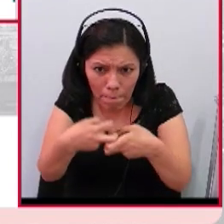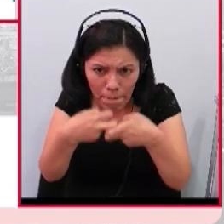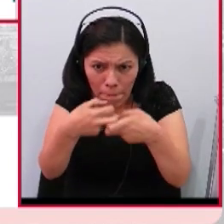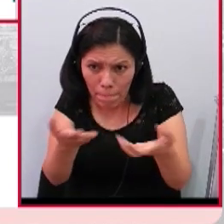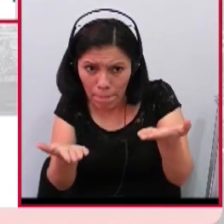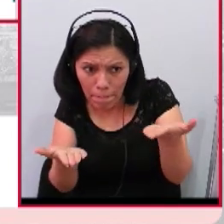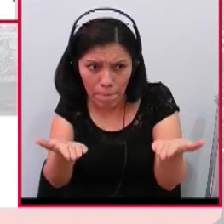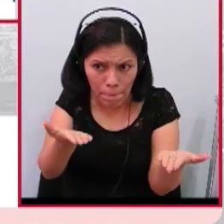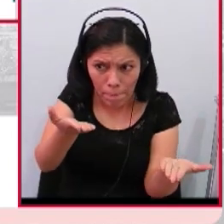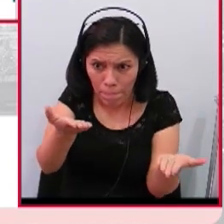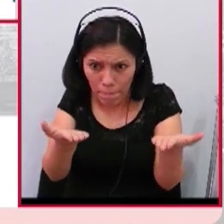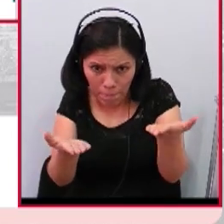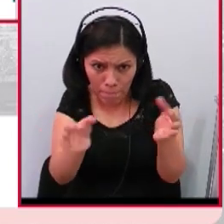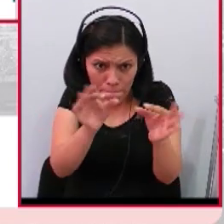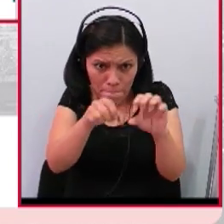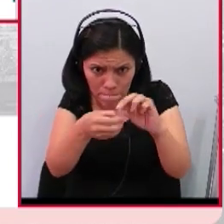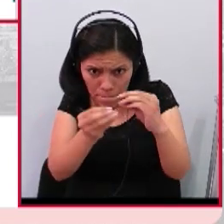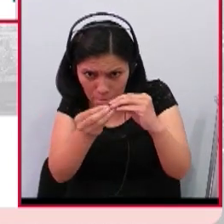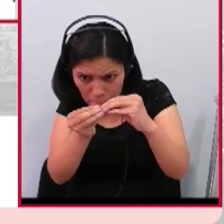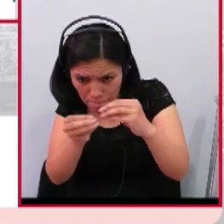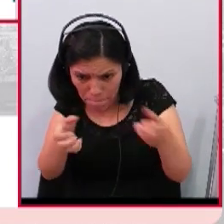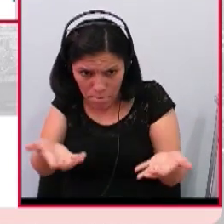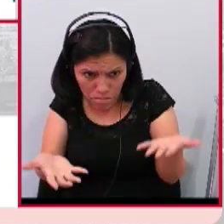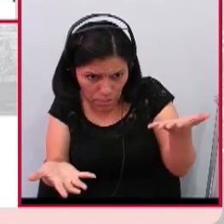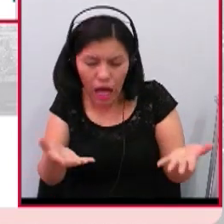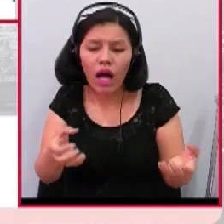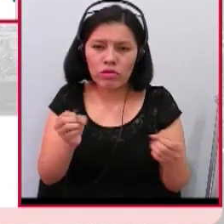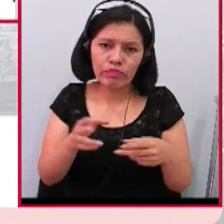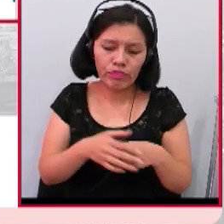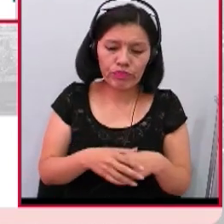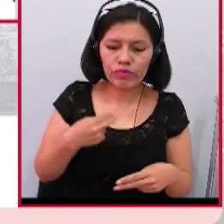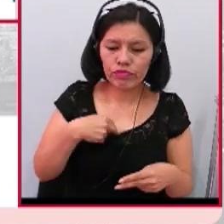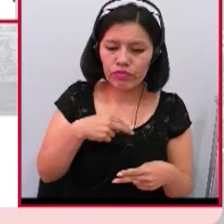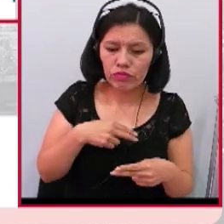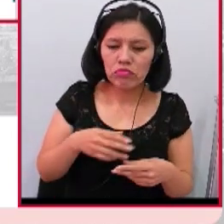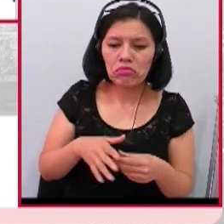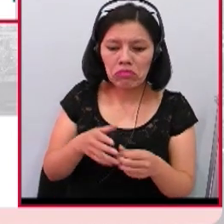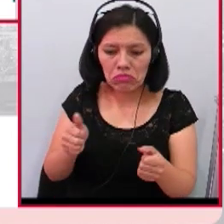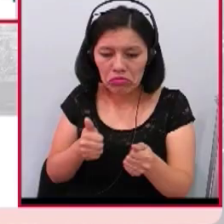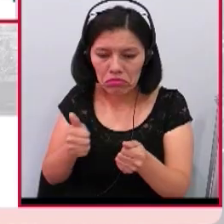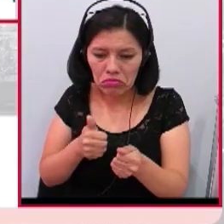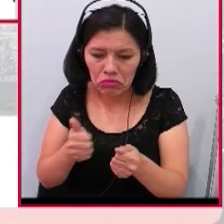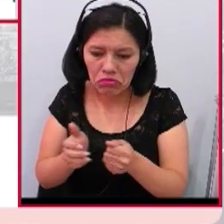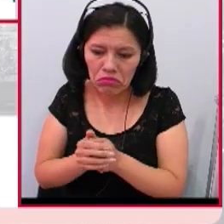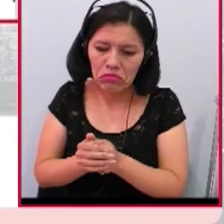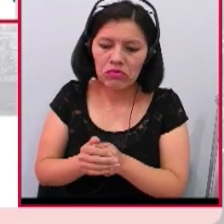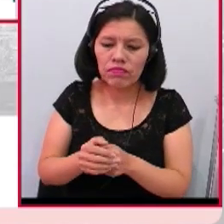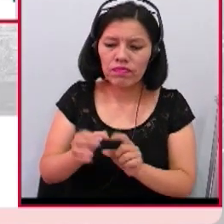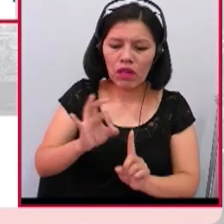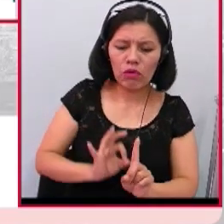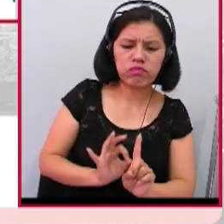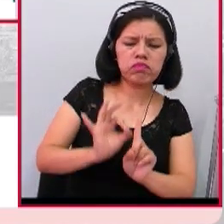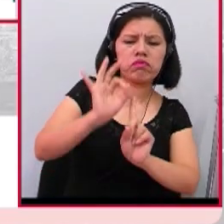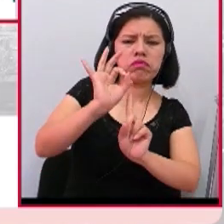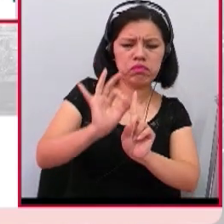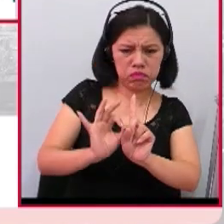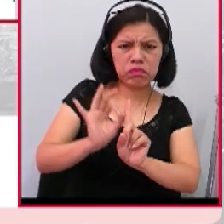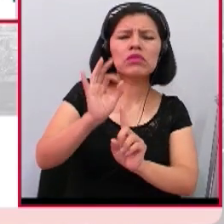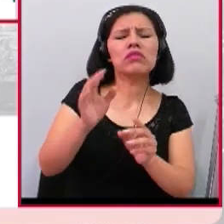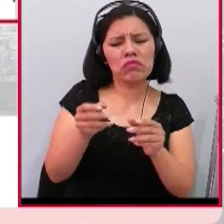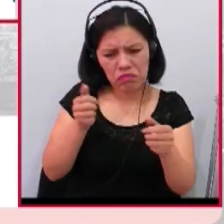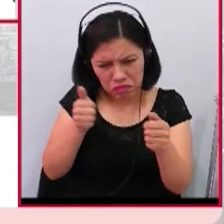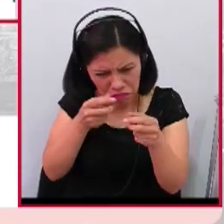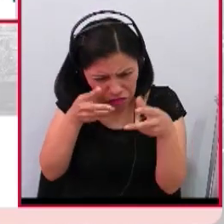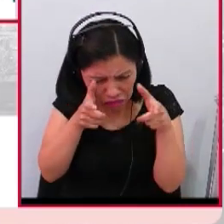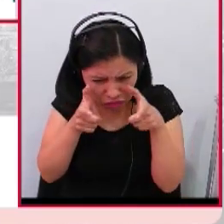soplado, nosotros lo hacemos también como Metalurgia, tenemos los equipos adecuados. Seguimiento de la temperatura con cámaras termográficas, termocuplas y todas las cuestiones